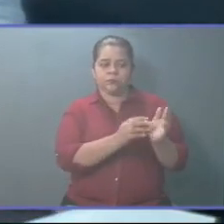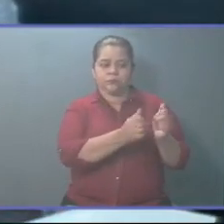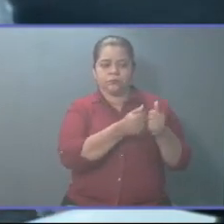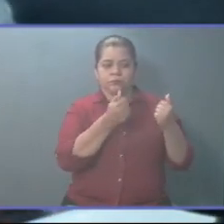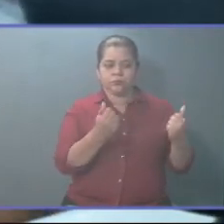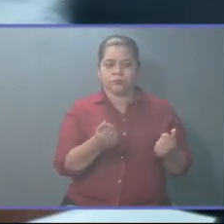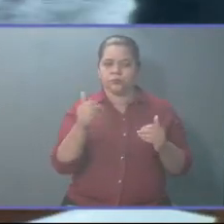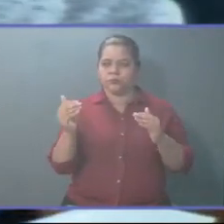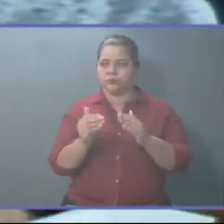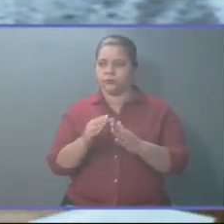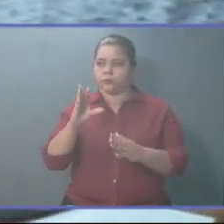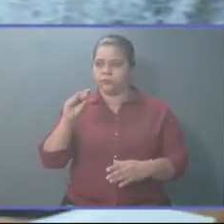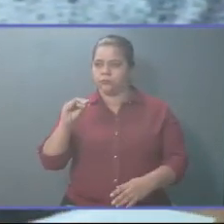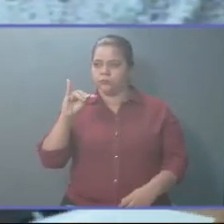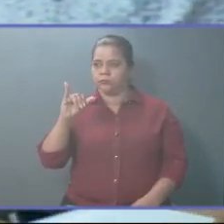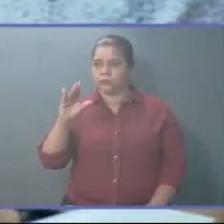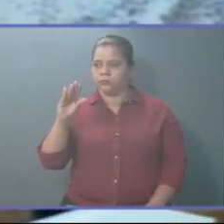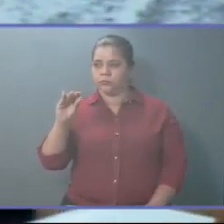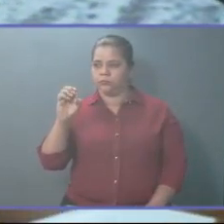sobre el fideicomiso.